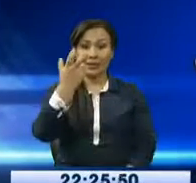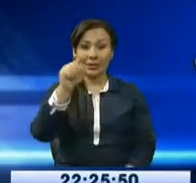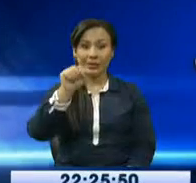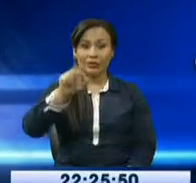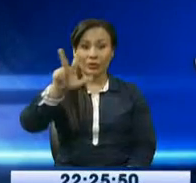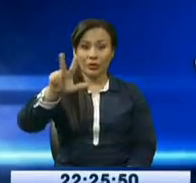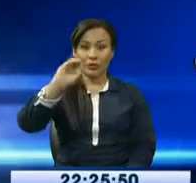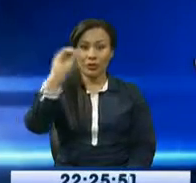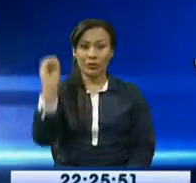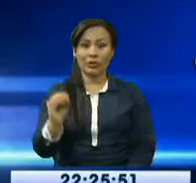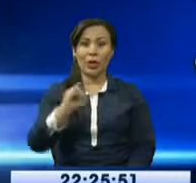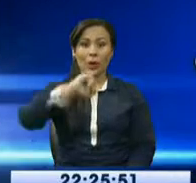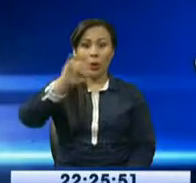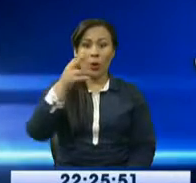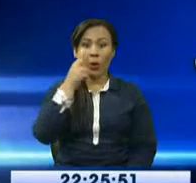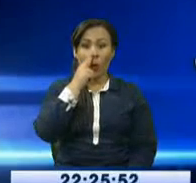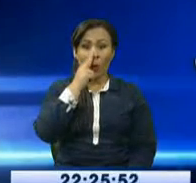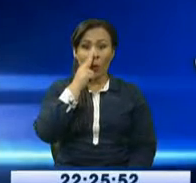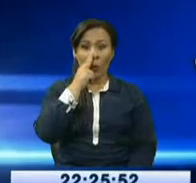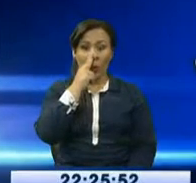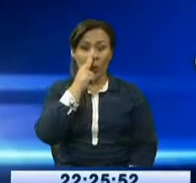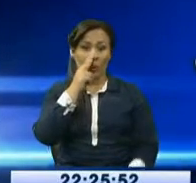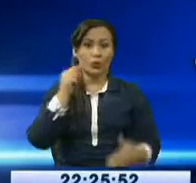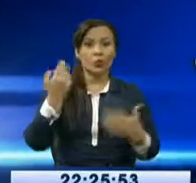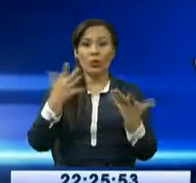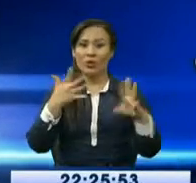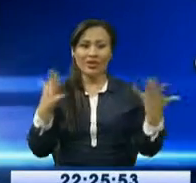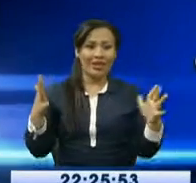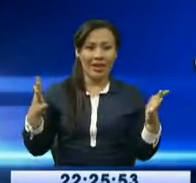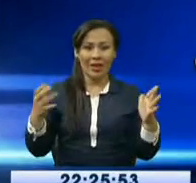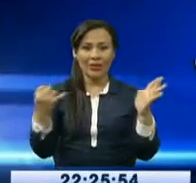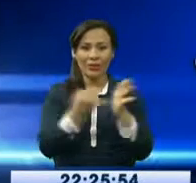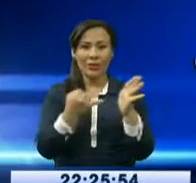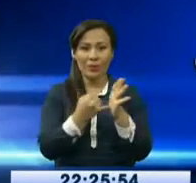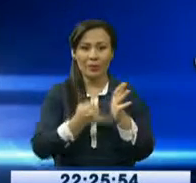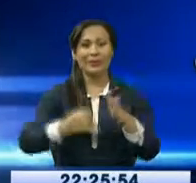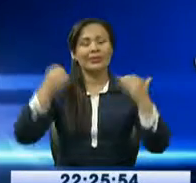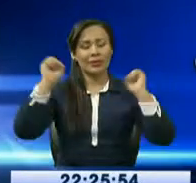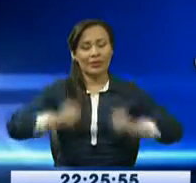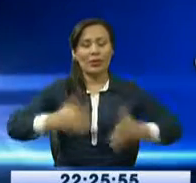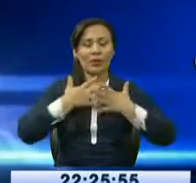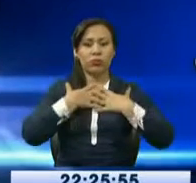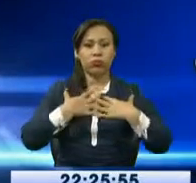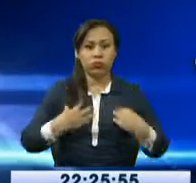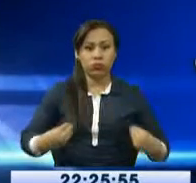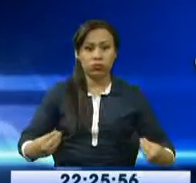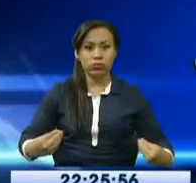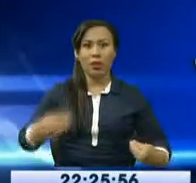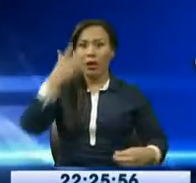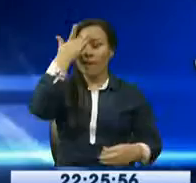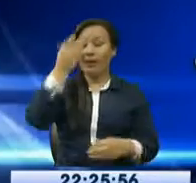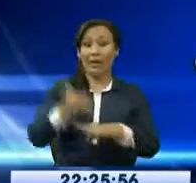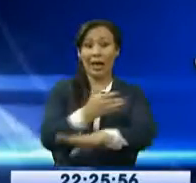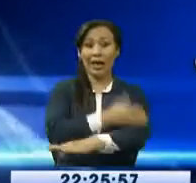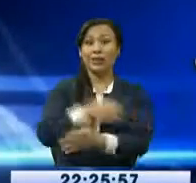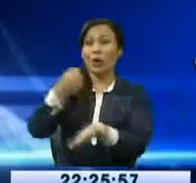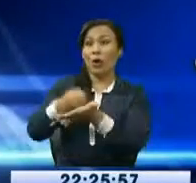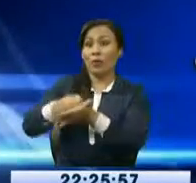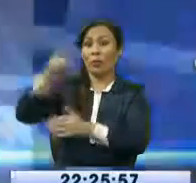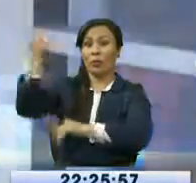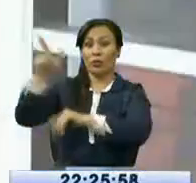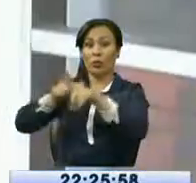al 13,3%. Y así hasta junio, todas las partidas grabadas dentro de este sistema serán